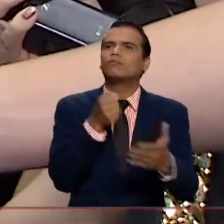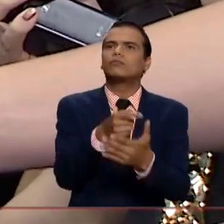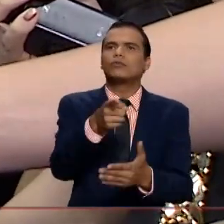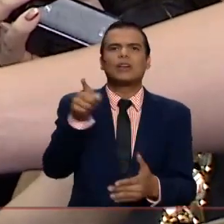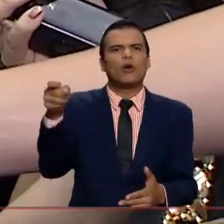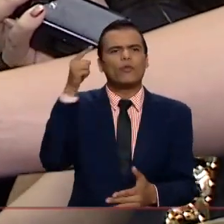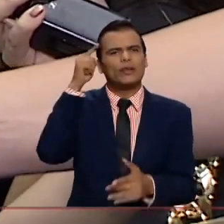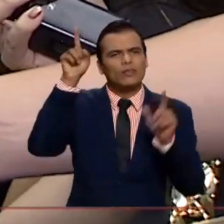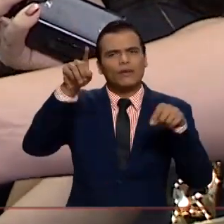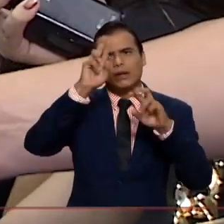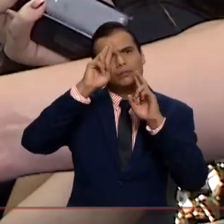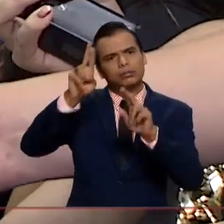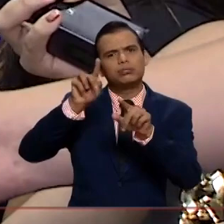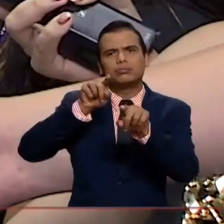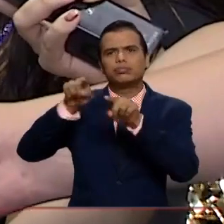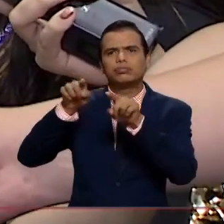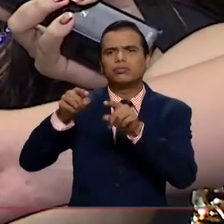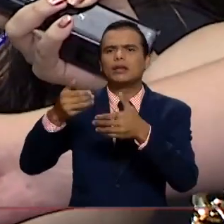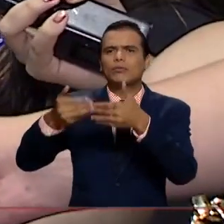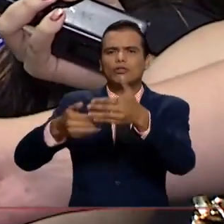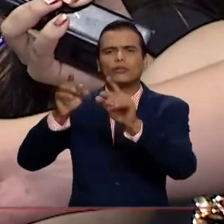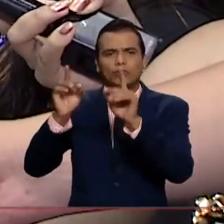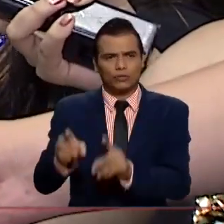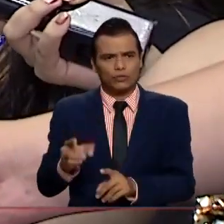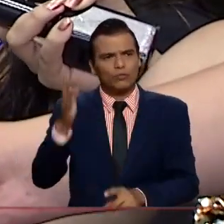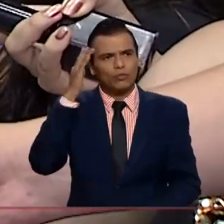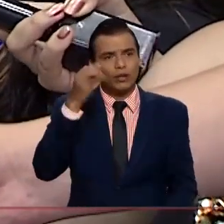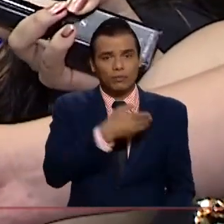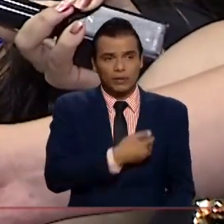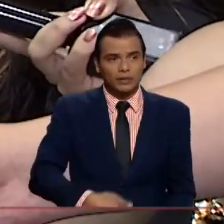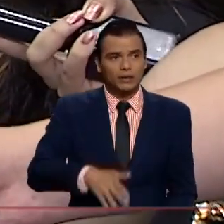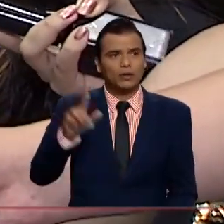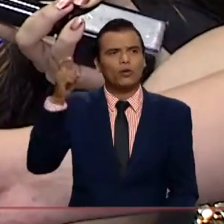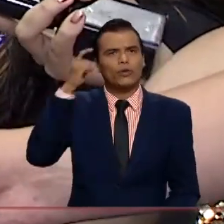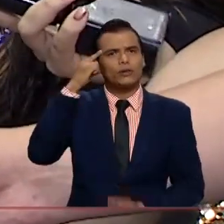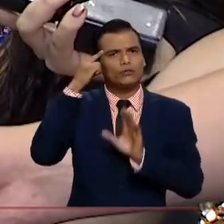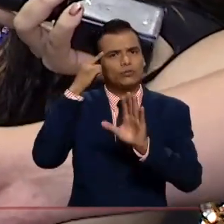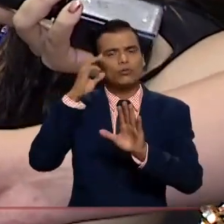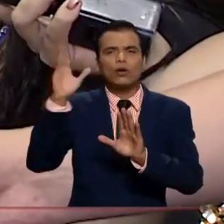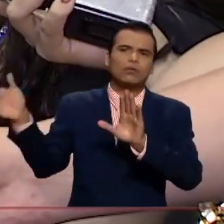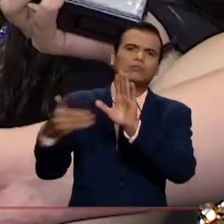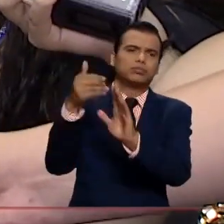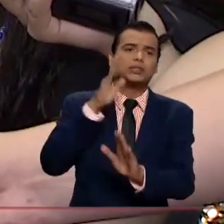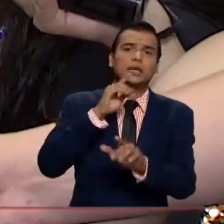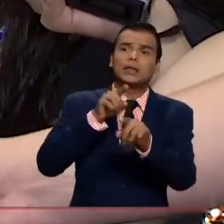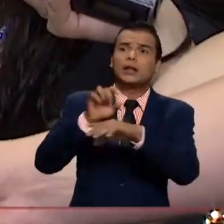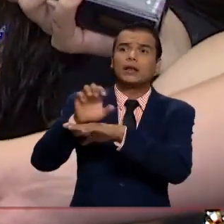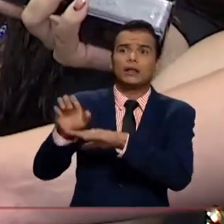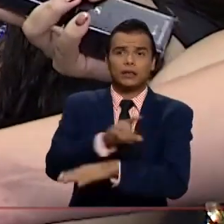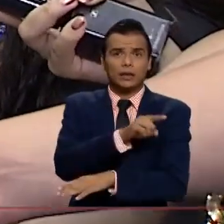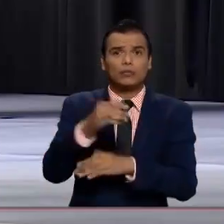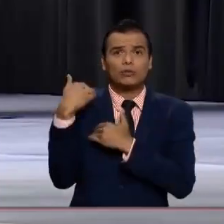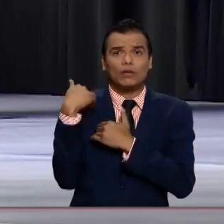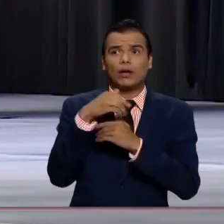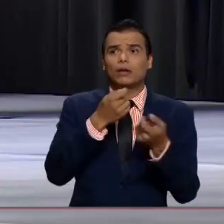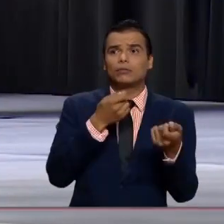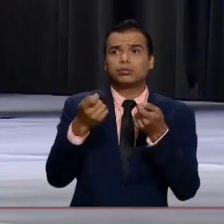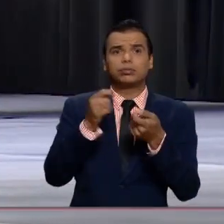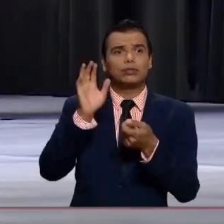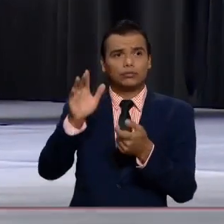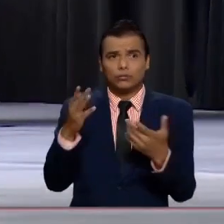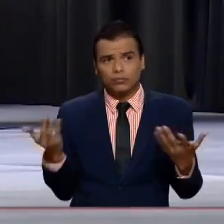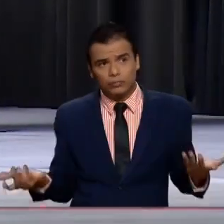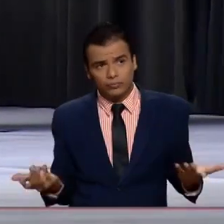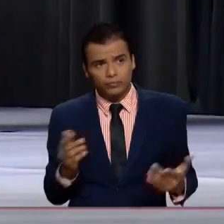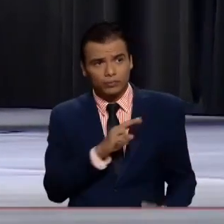viendo permanentemente que parece que el enemigo del presidente y del gobierno nacional son las instituciones que él mismo representa. Desde el Valle del